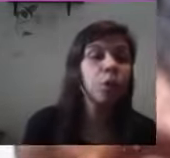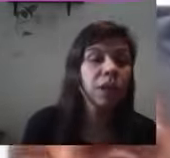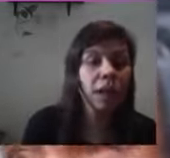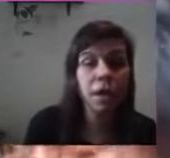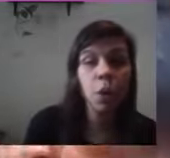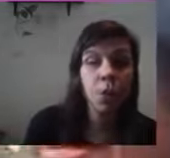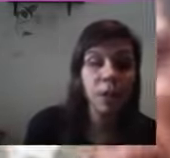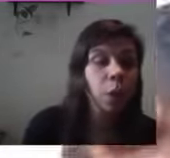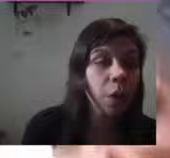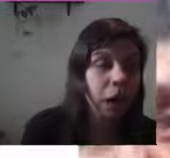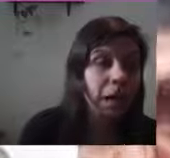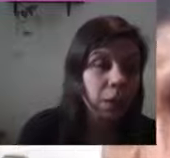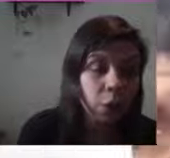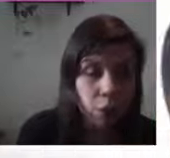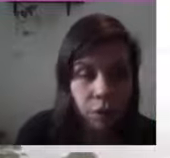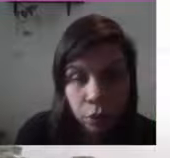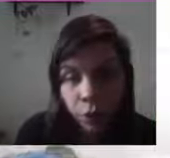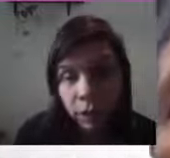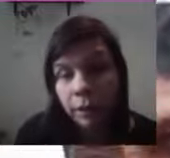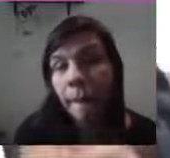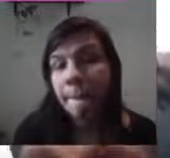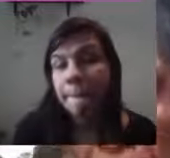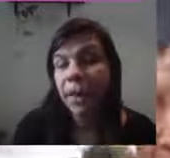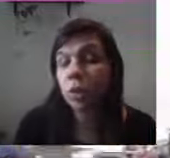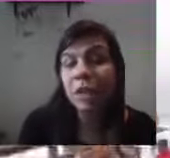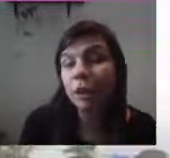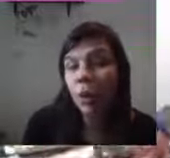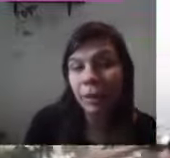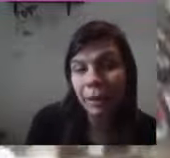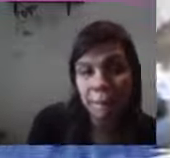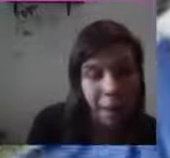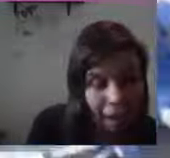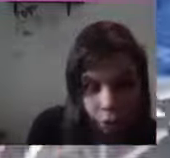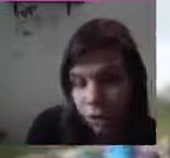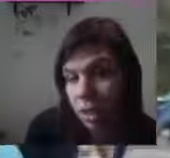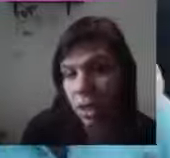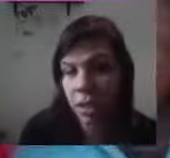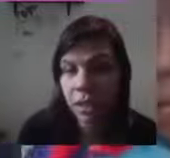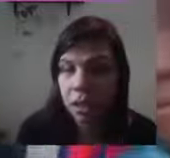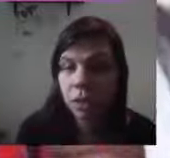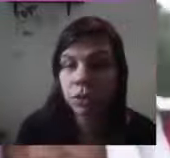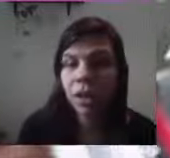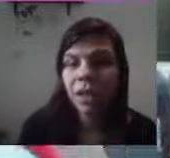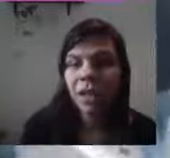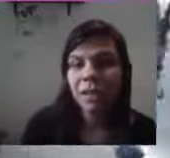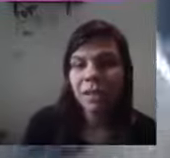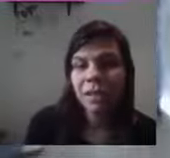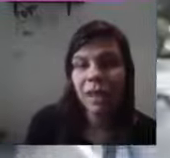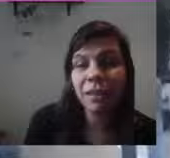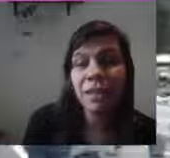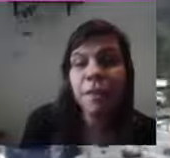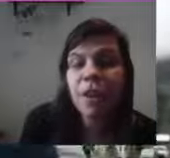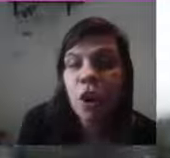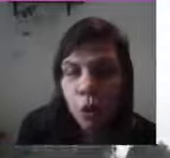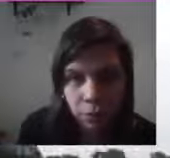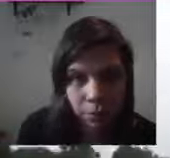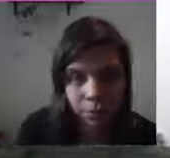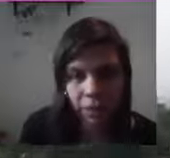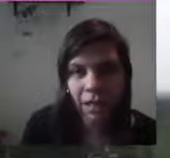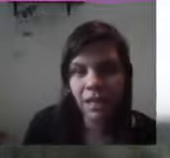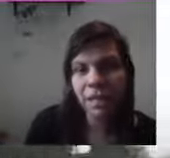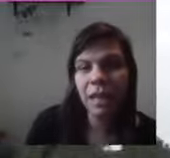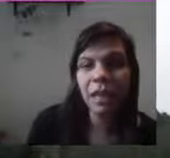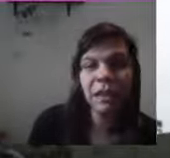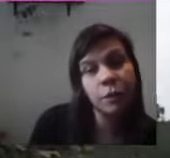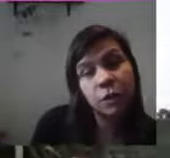vinculados a autoridades de gobiernos locales y otros sectores, resultando en varios indígenas heridos, se intensificó